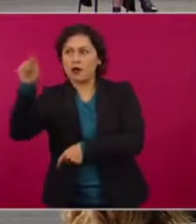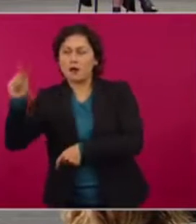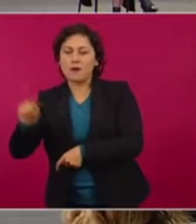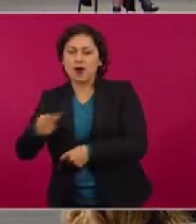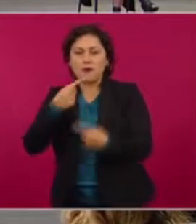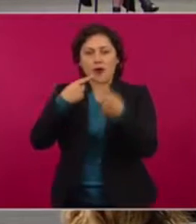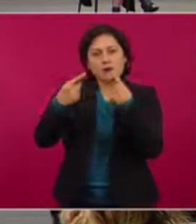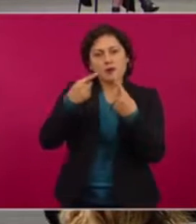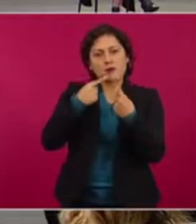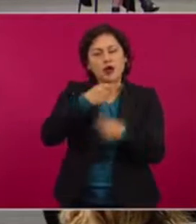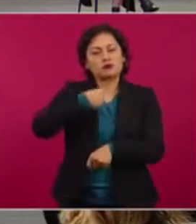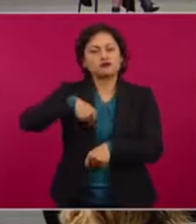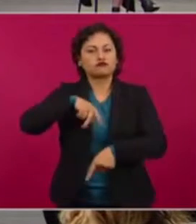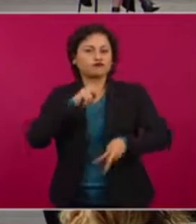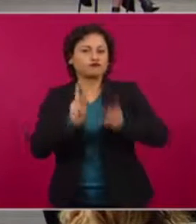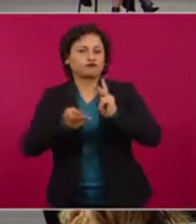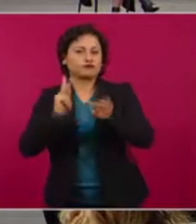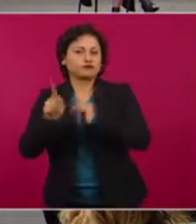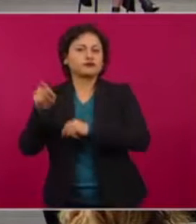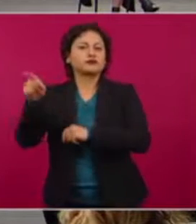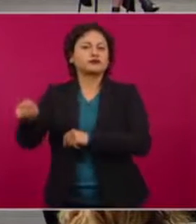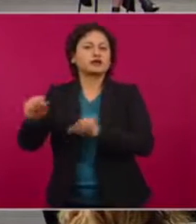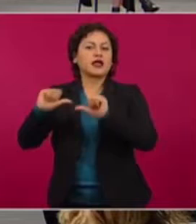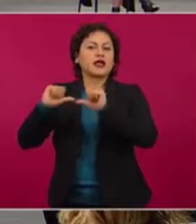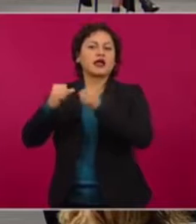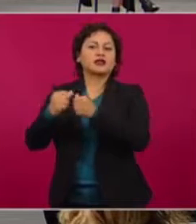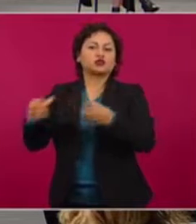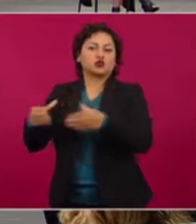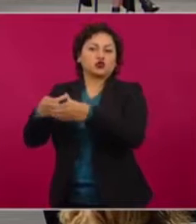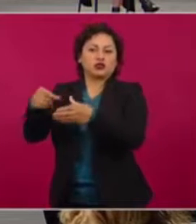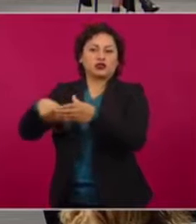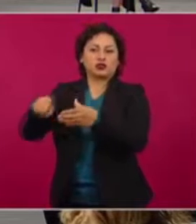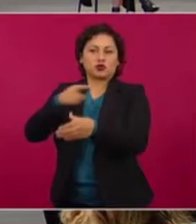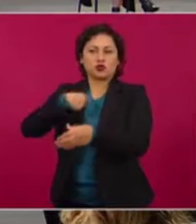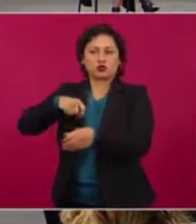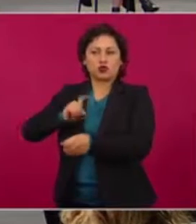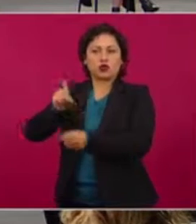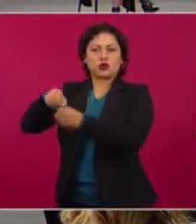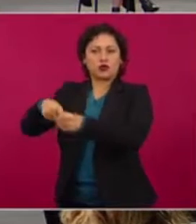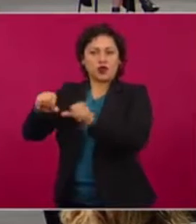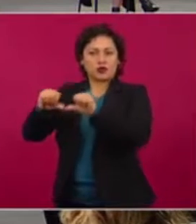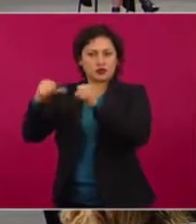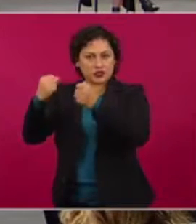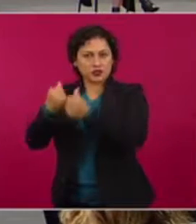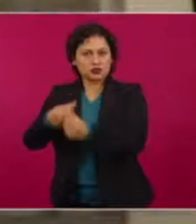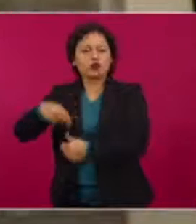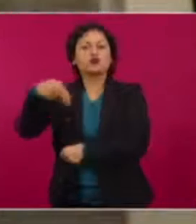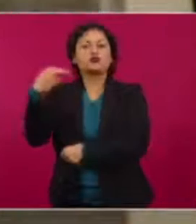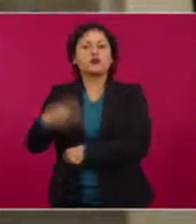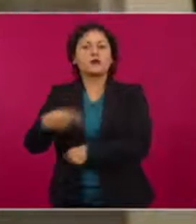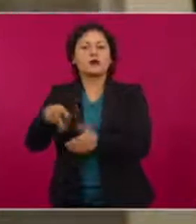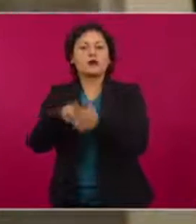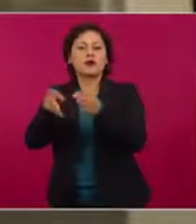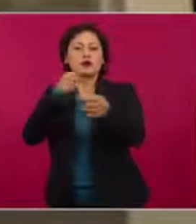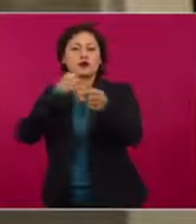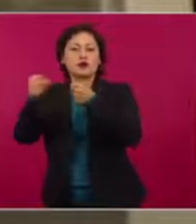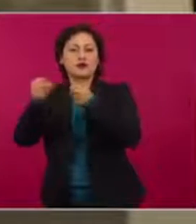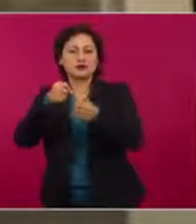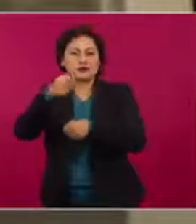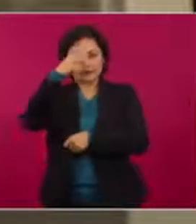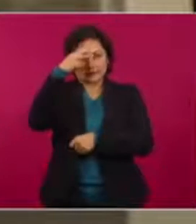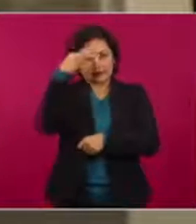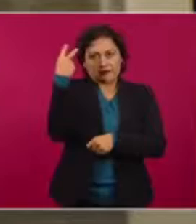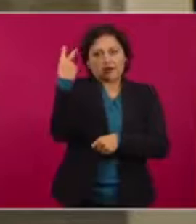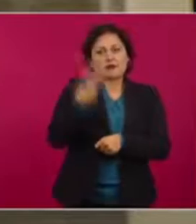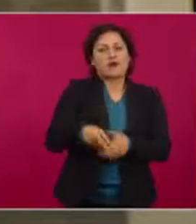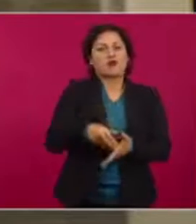platicar y discutir por medio de una asociación en la que estamos, se llama Periodistas Desplazados de México, y pues